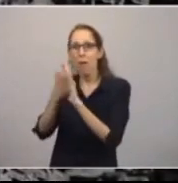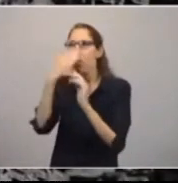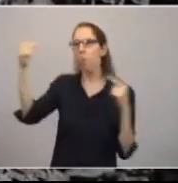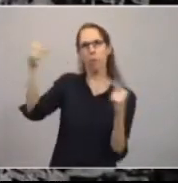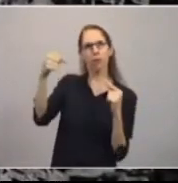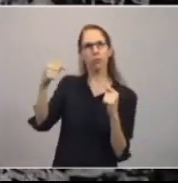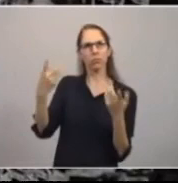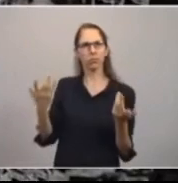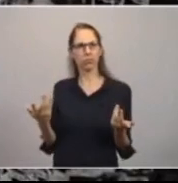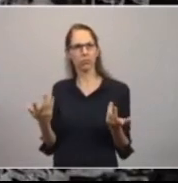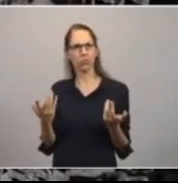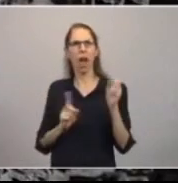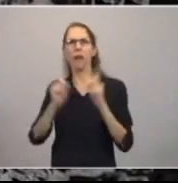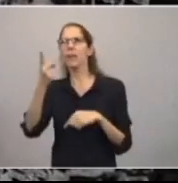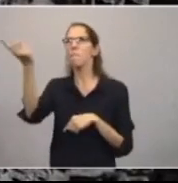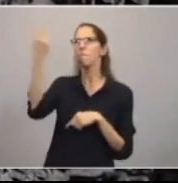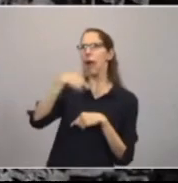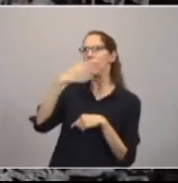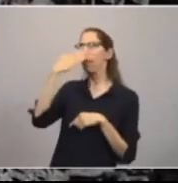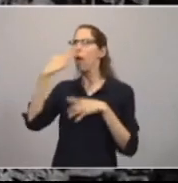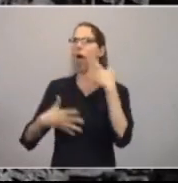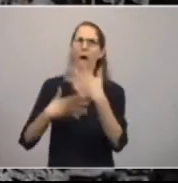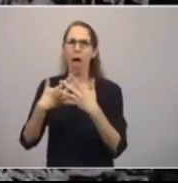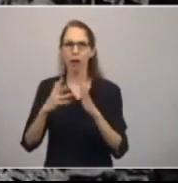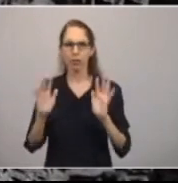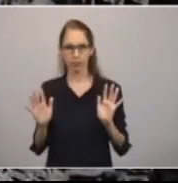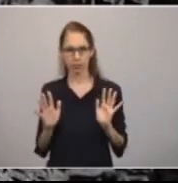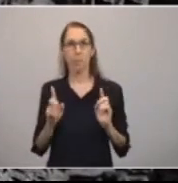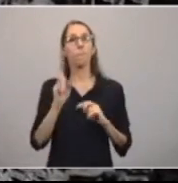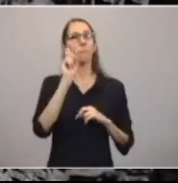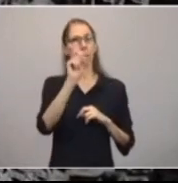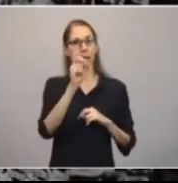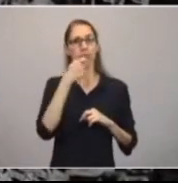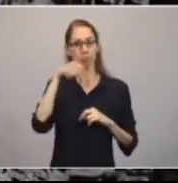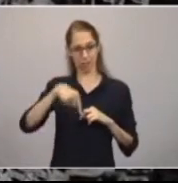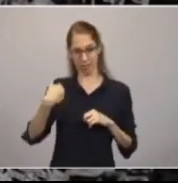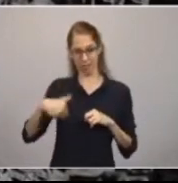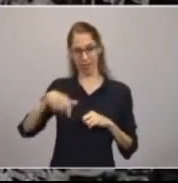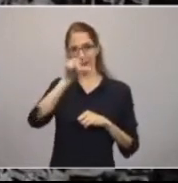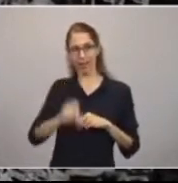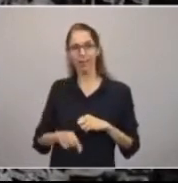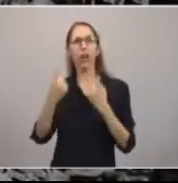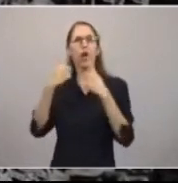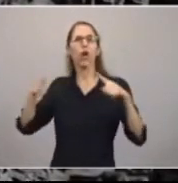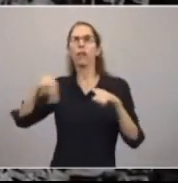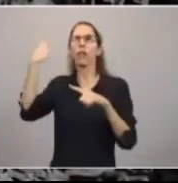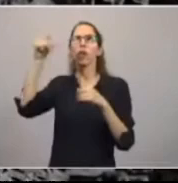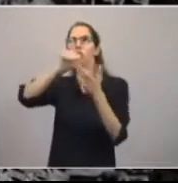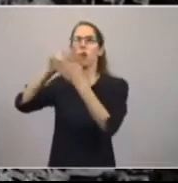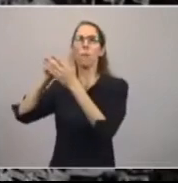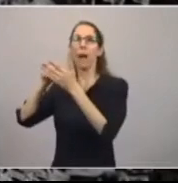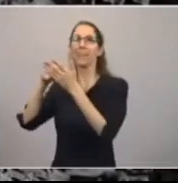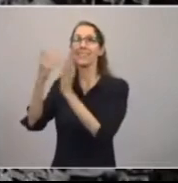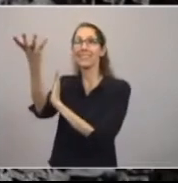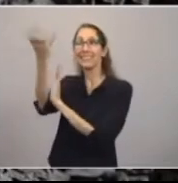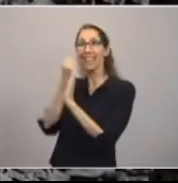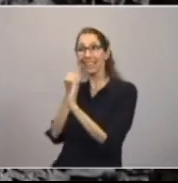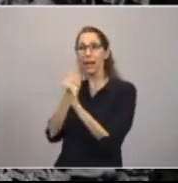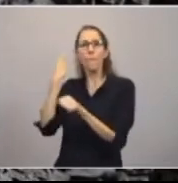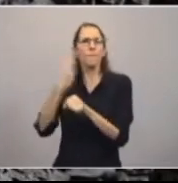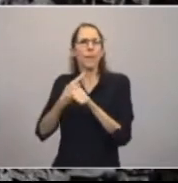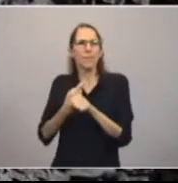hace. Pero cuando entra producto extranjero, muchas veces primero entra a precio bajo hasta